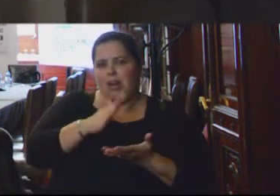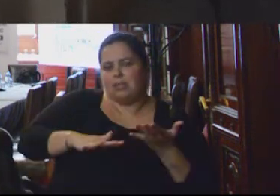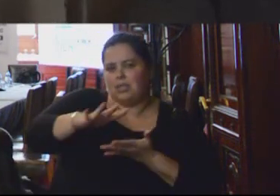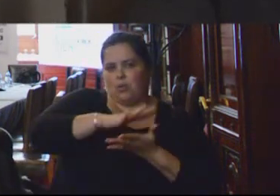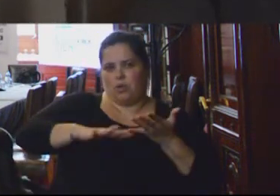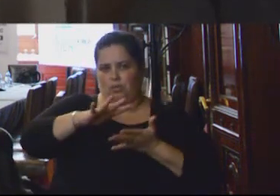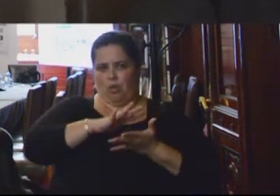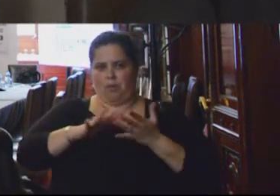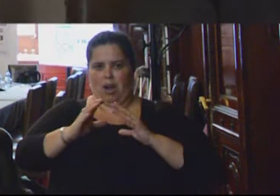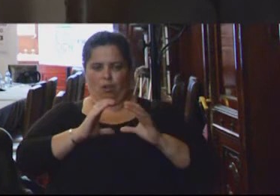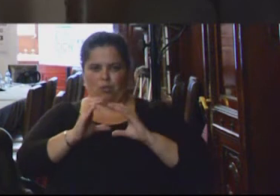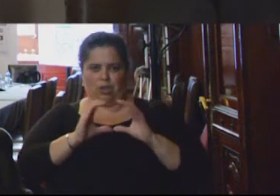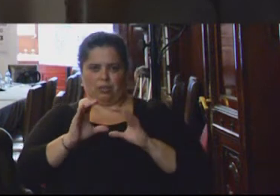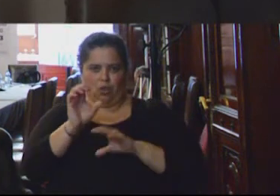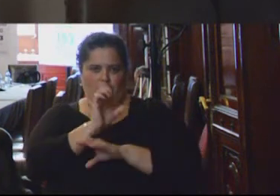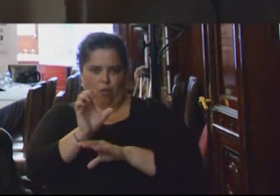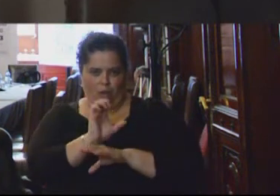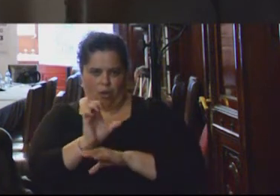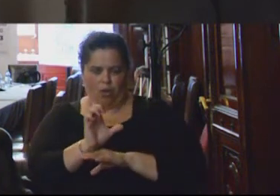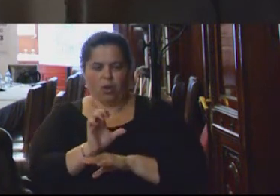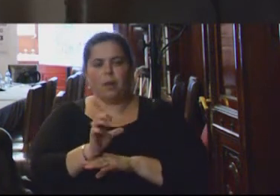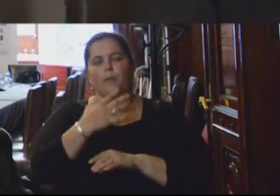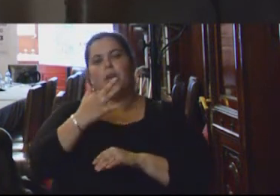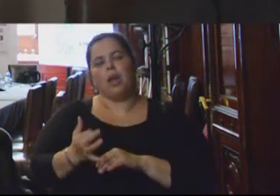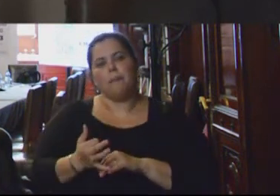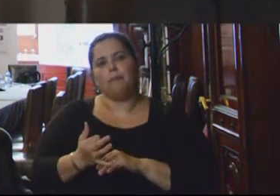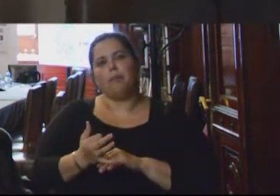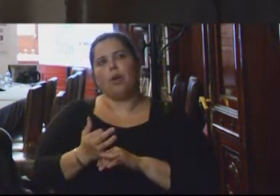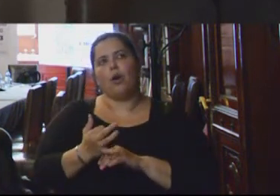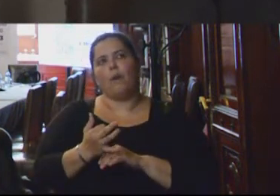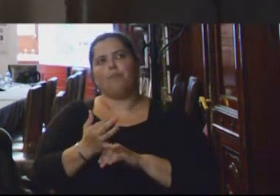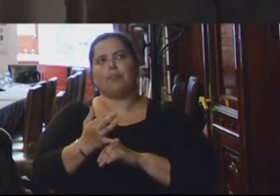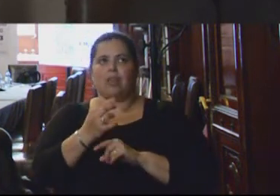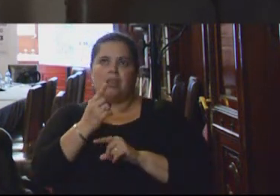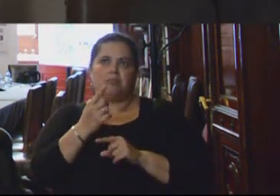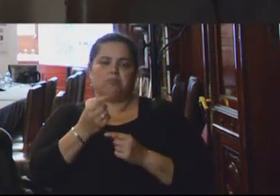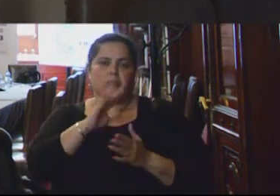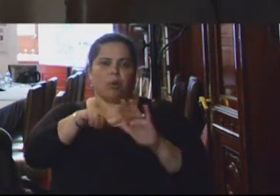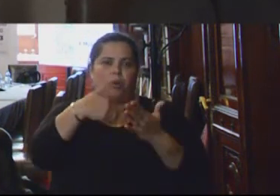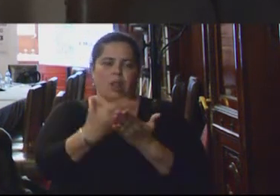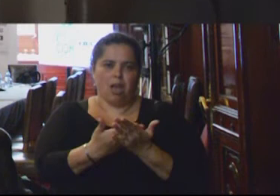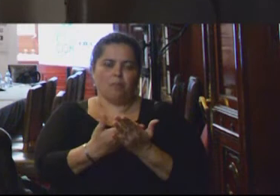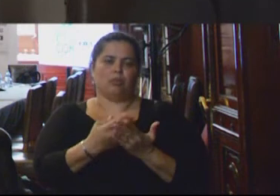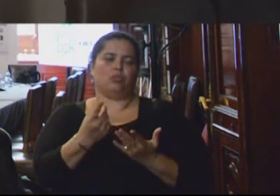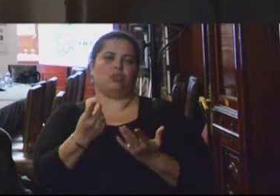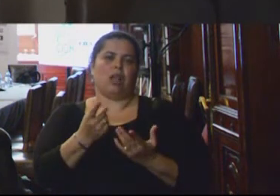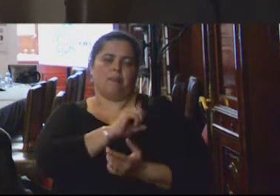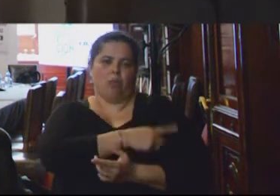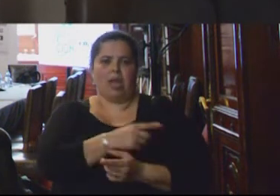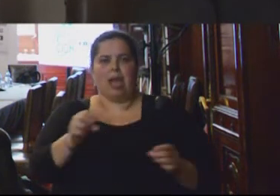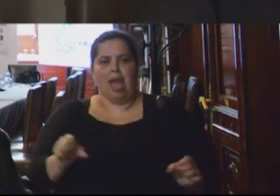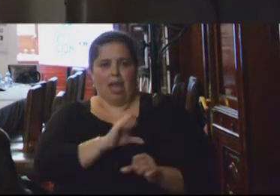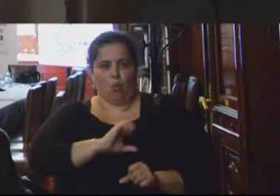Ecuador. Por ejemplo, se sugirió que a nivel del Poder Ejecutivo, entre otras acciones, se reestructure